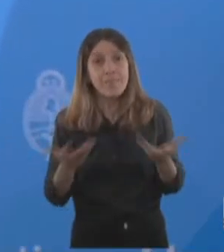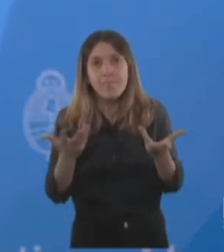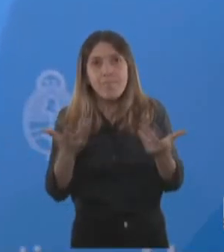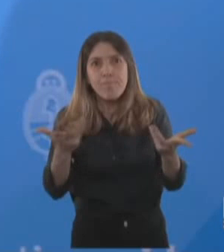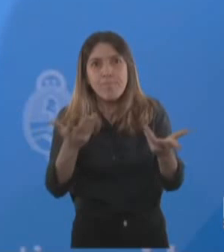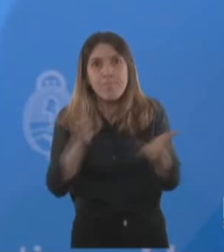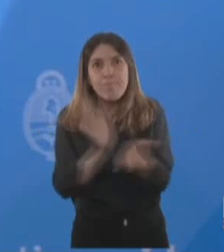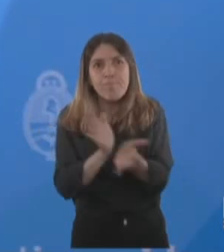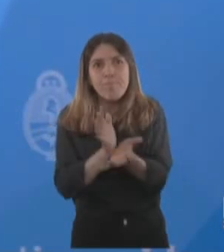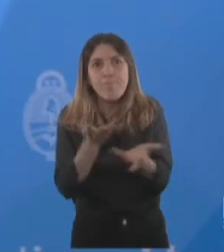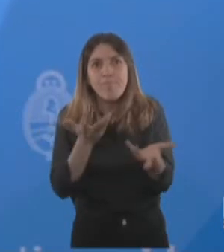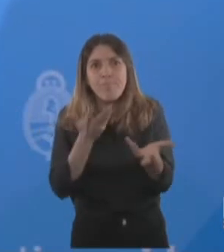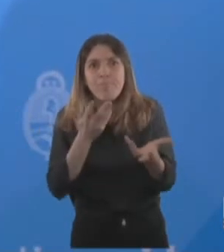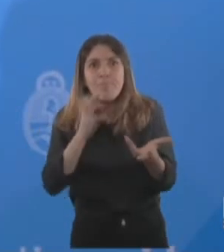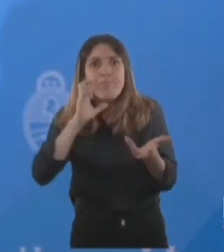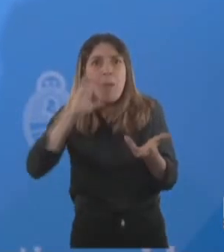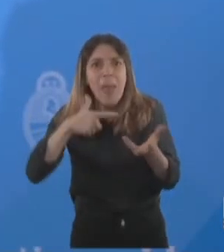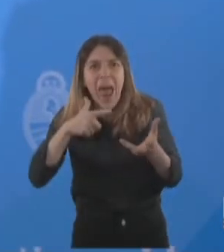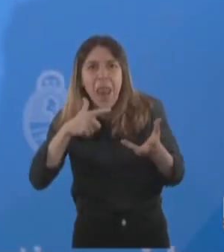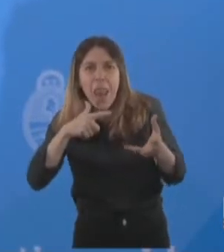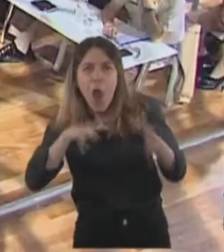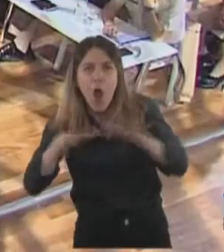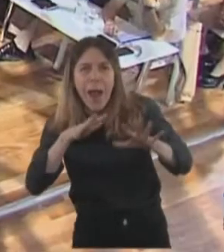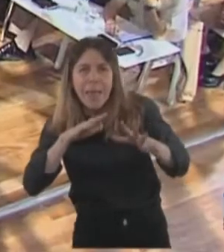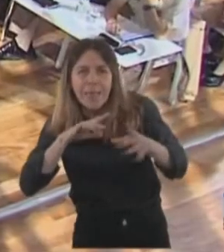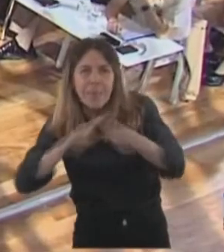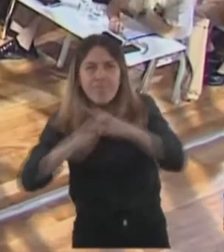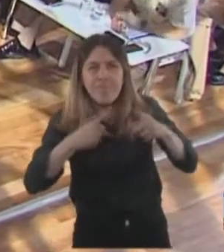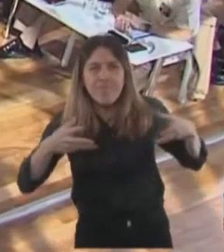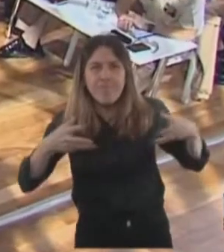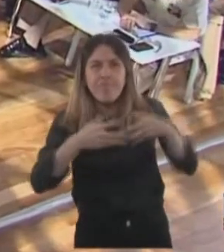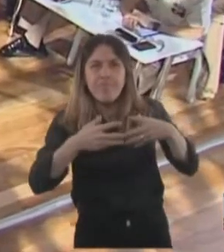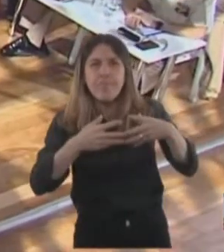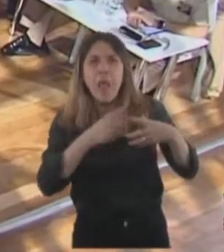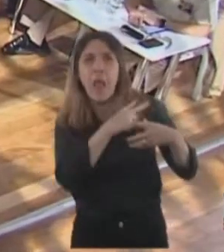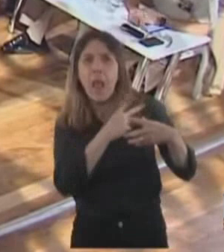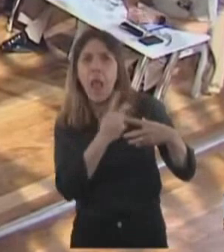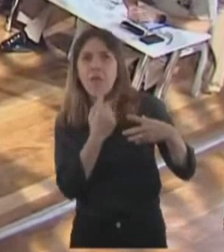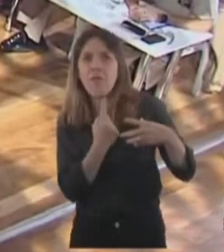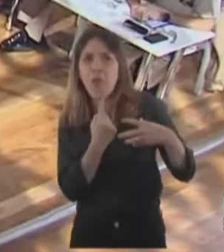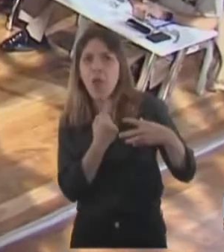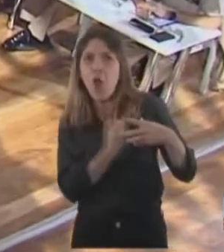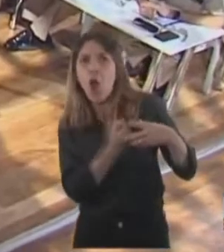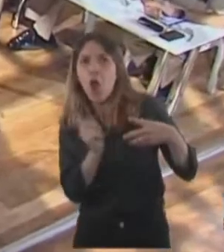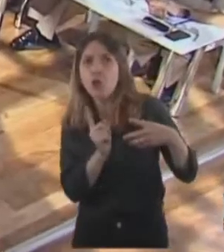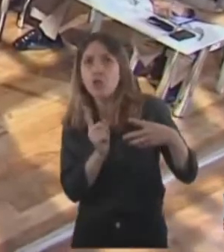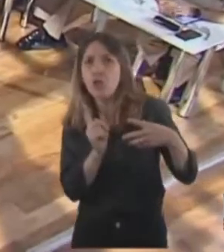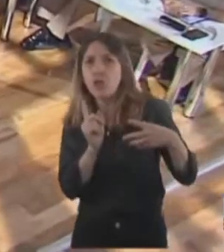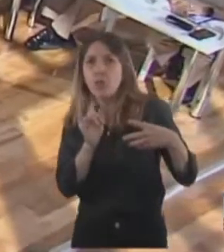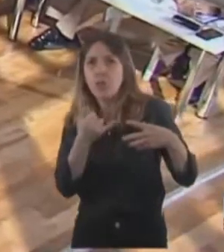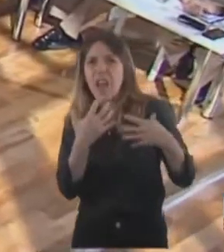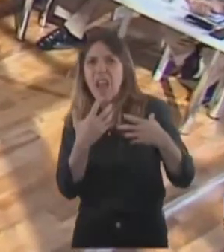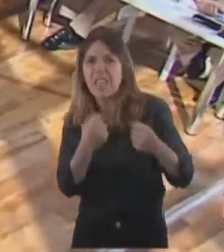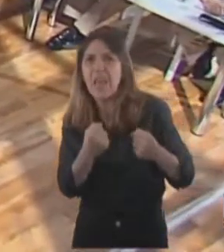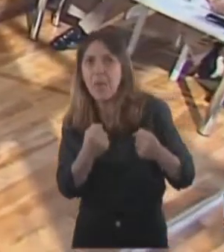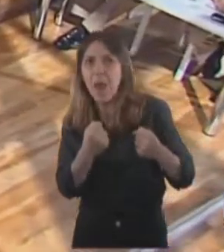se genera una verdadera estructura que funciona a partir de alguien que manda, alguien que obedece, alguien que da órdenes, alguien